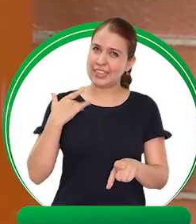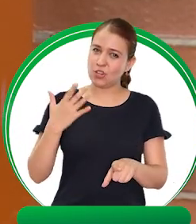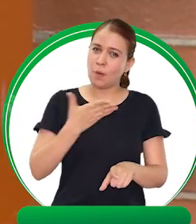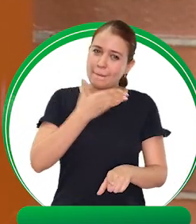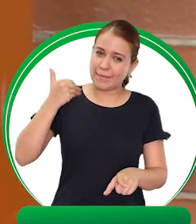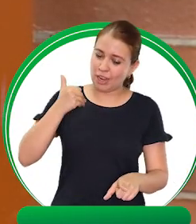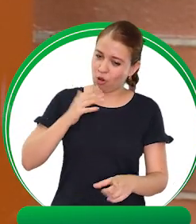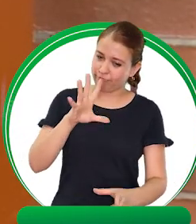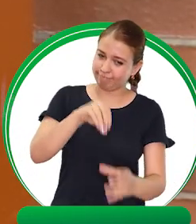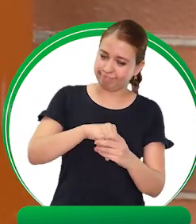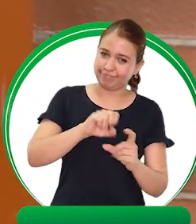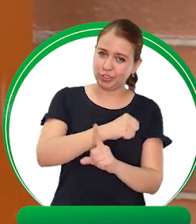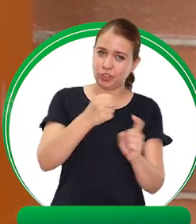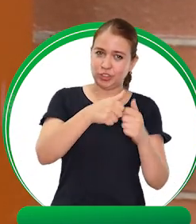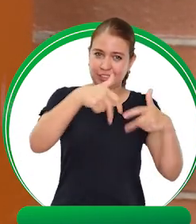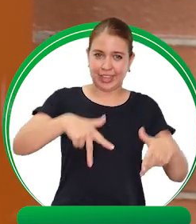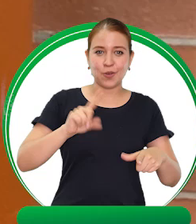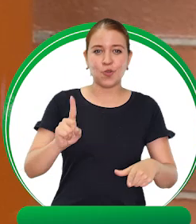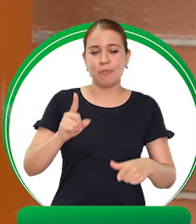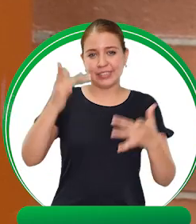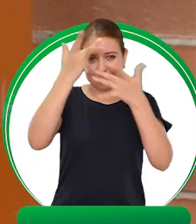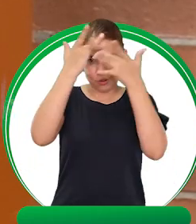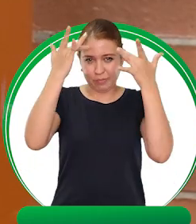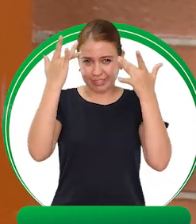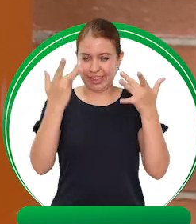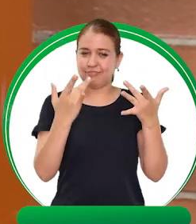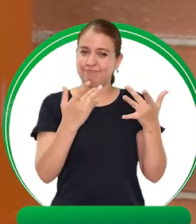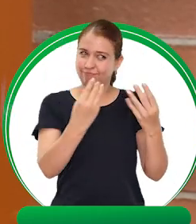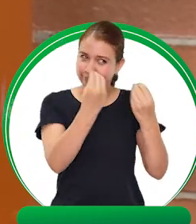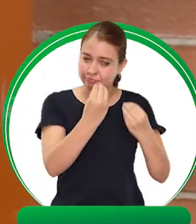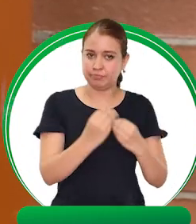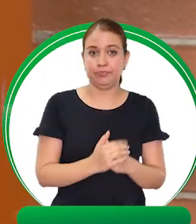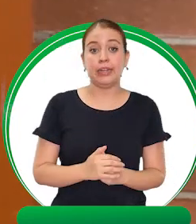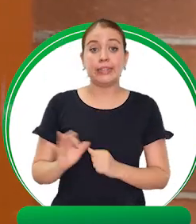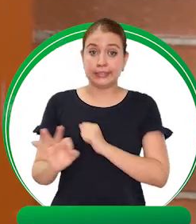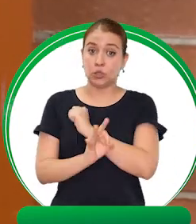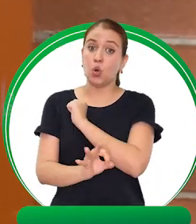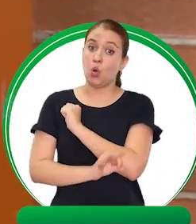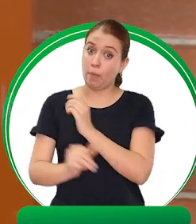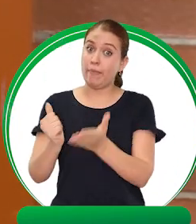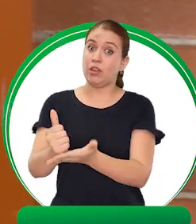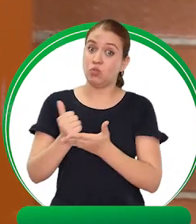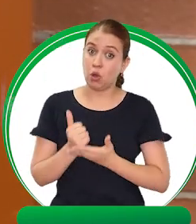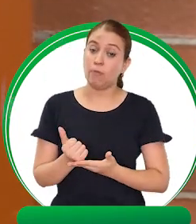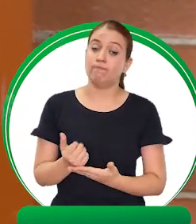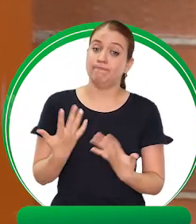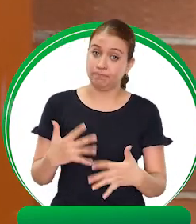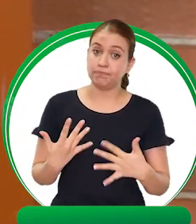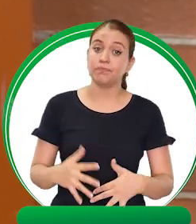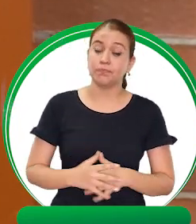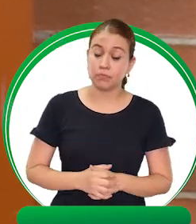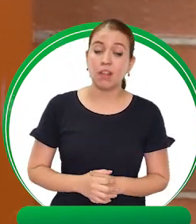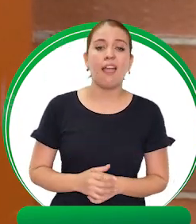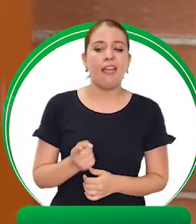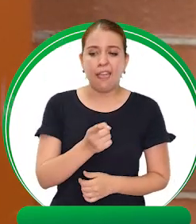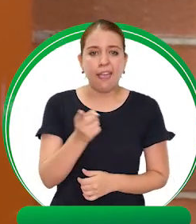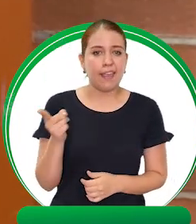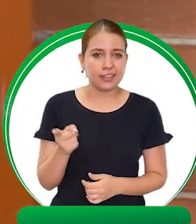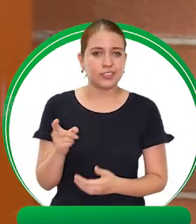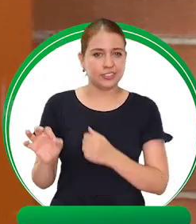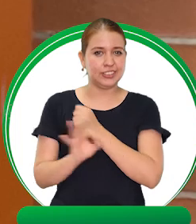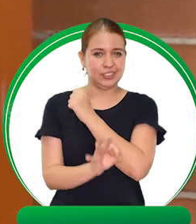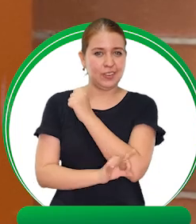sentirnos mejor en la sociedad. Gracias a la salud mental, o sea, ahí sí hay muchos temas que tocan. Los psicólogos me han ayudado, porque